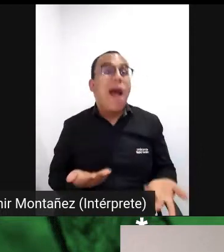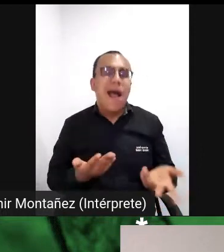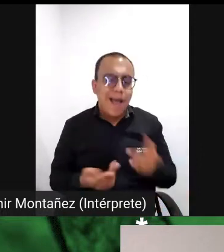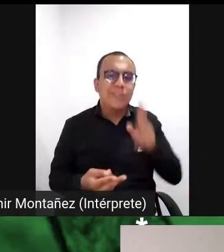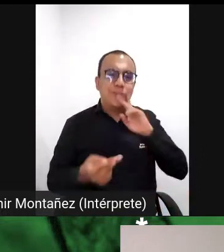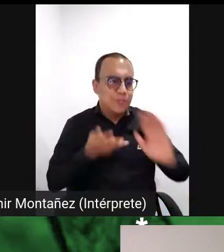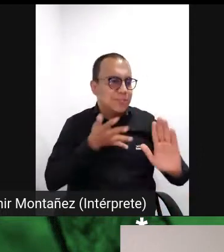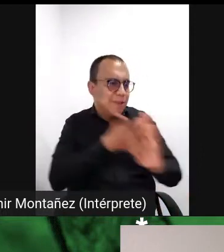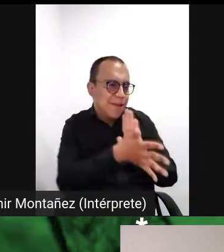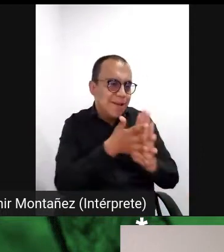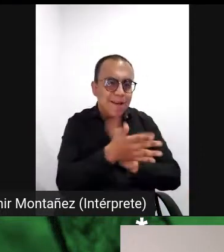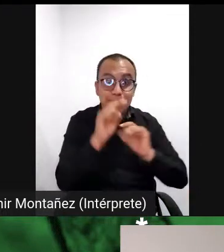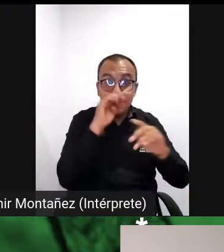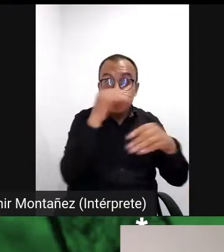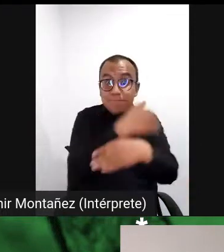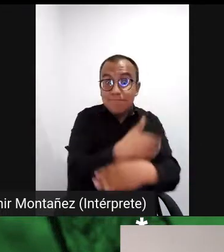niños